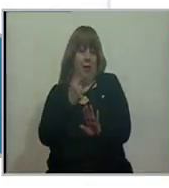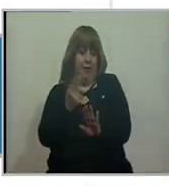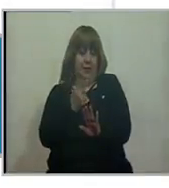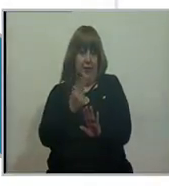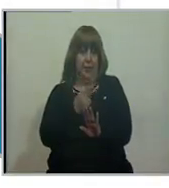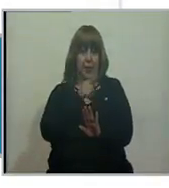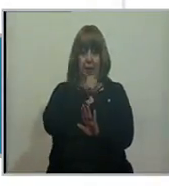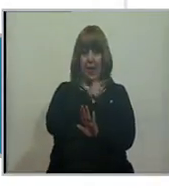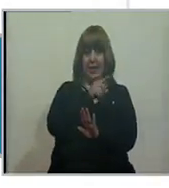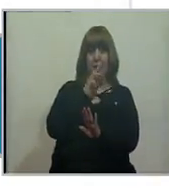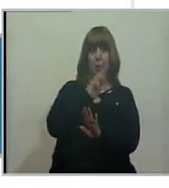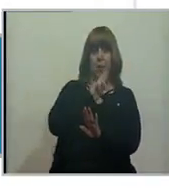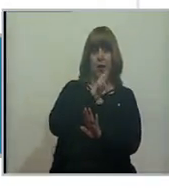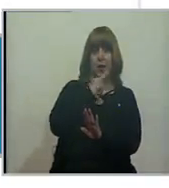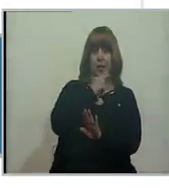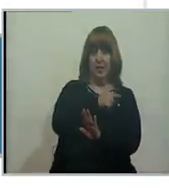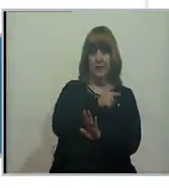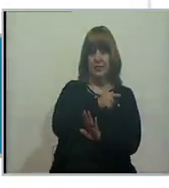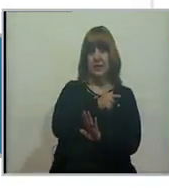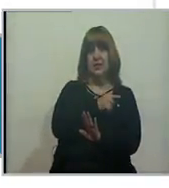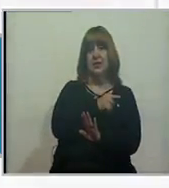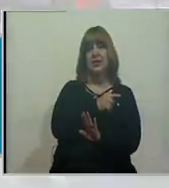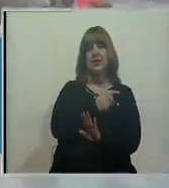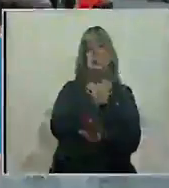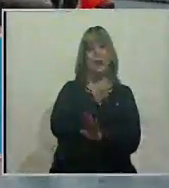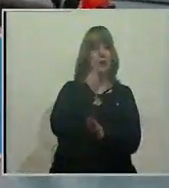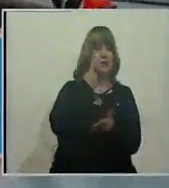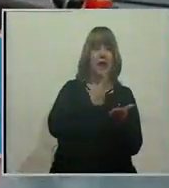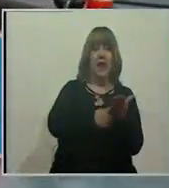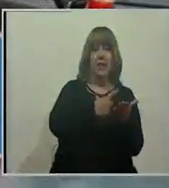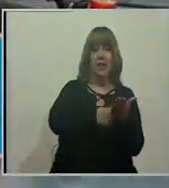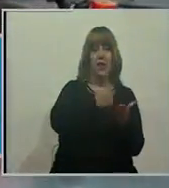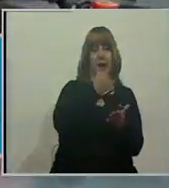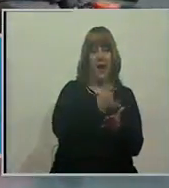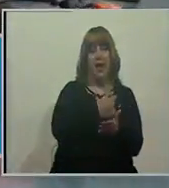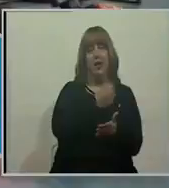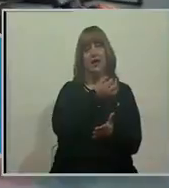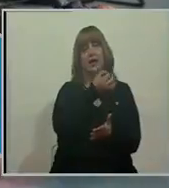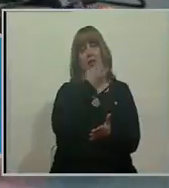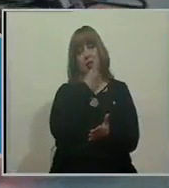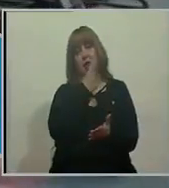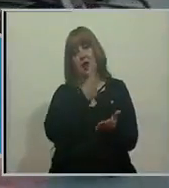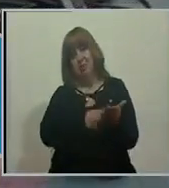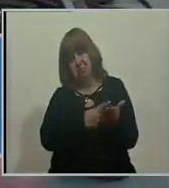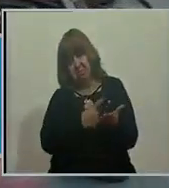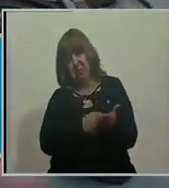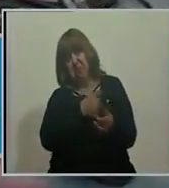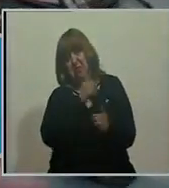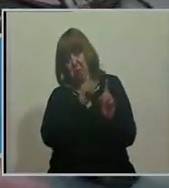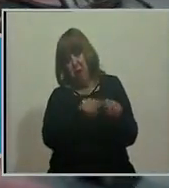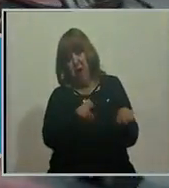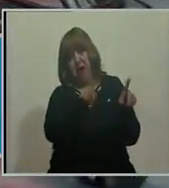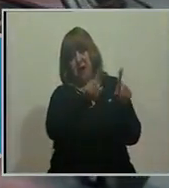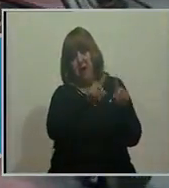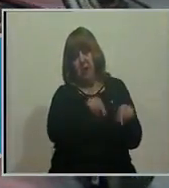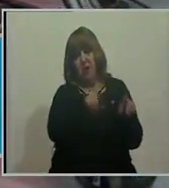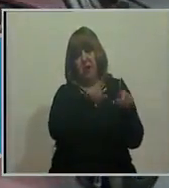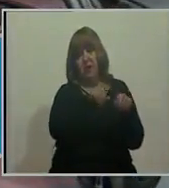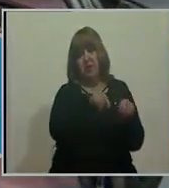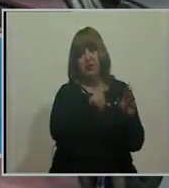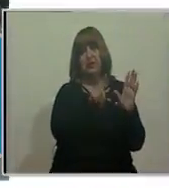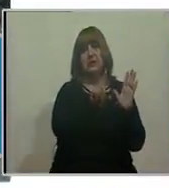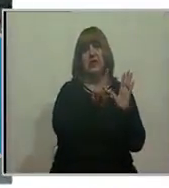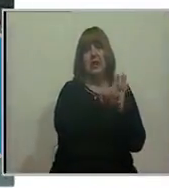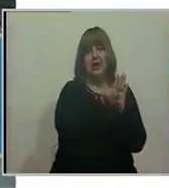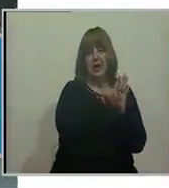Amalia Granata? Por su lado, dice, si las drogas existen y la gente se droga lo mismo, siendo ilegal, entonces deberíamos legalizarla,